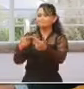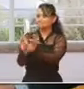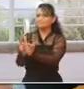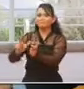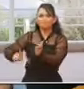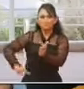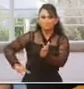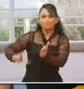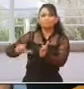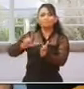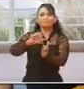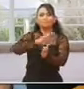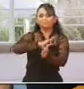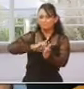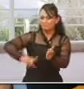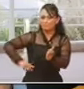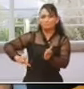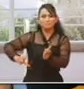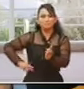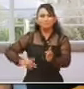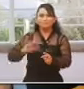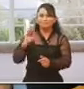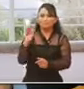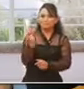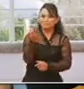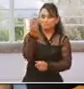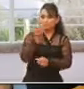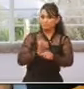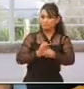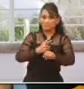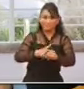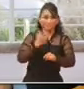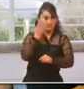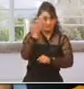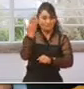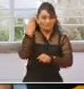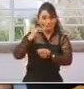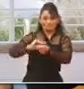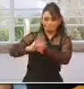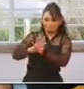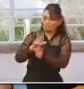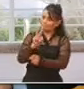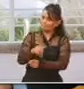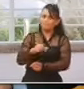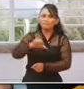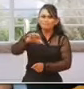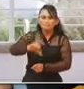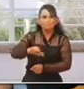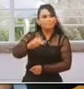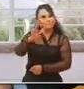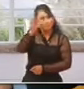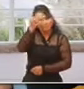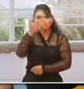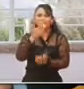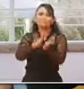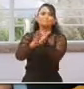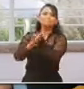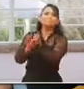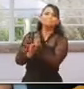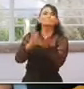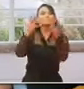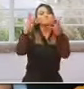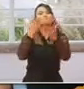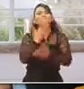gobiernos municipales, al estatal y por supuesto a la federación en momentos críticos como lo fueron la pandemia. Por eso hoy me congratulo y a nombre de los